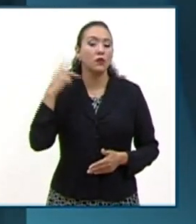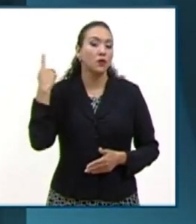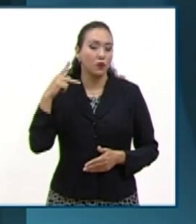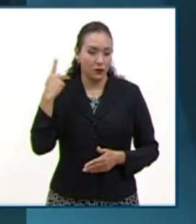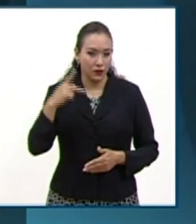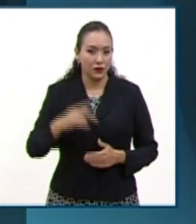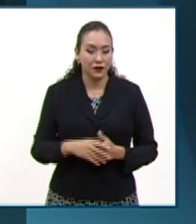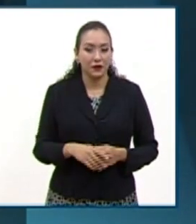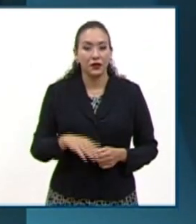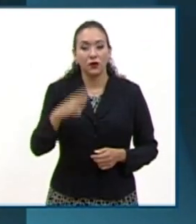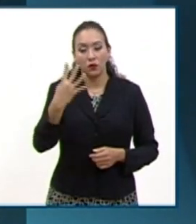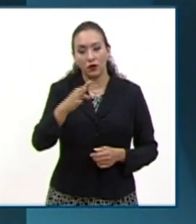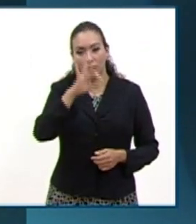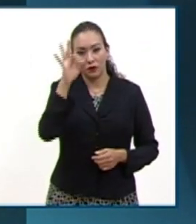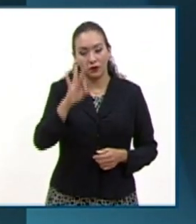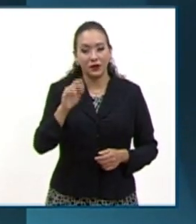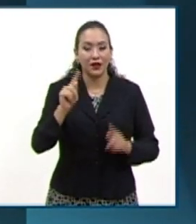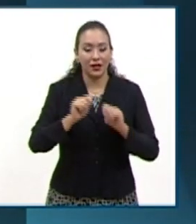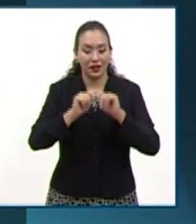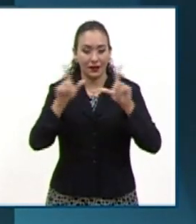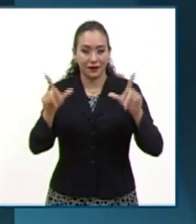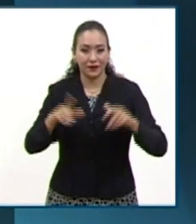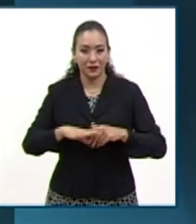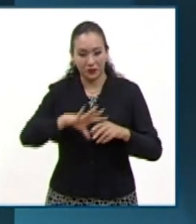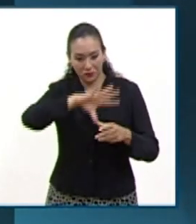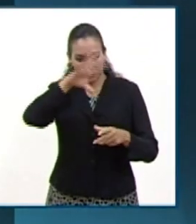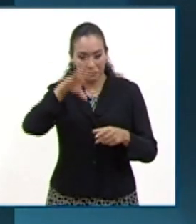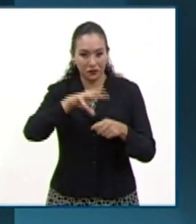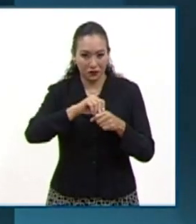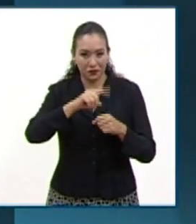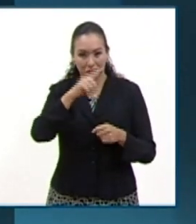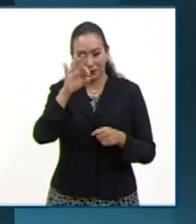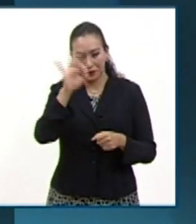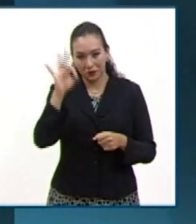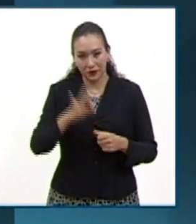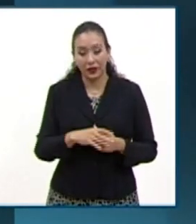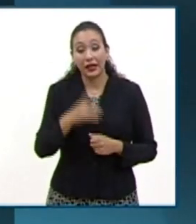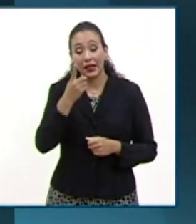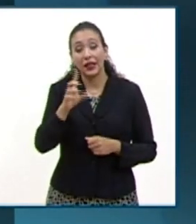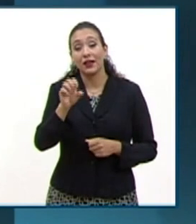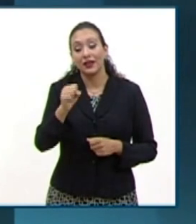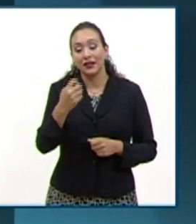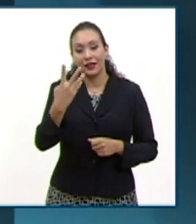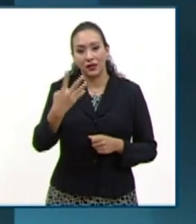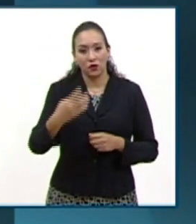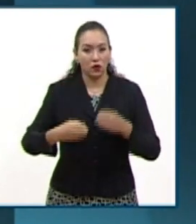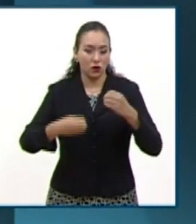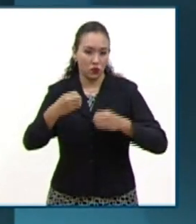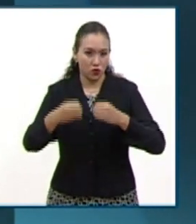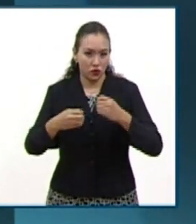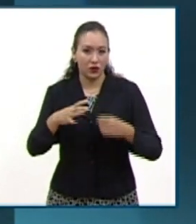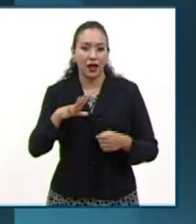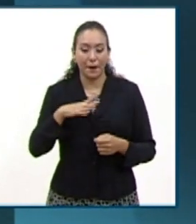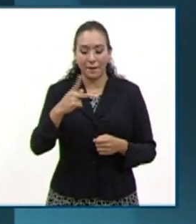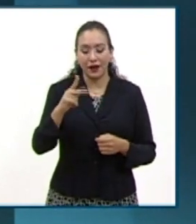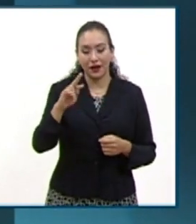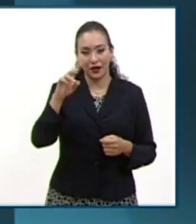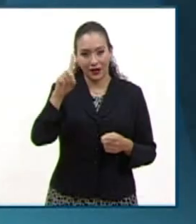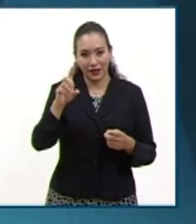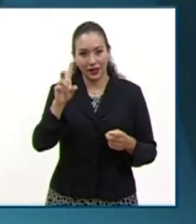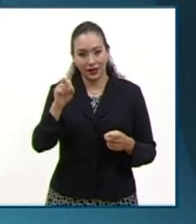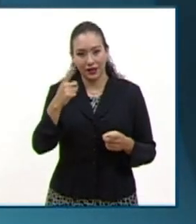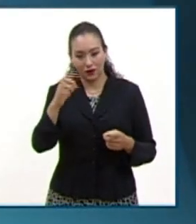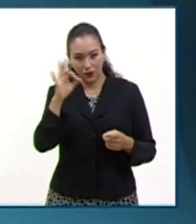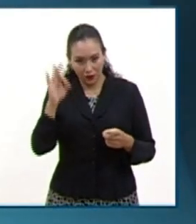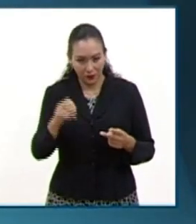y 4% a Tlaxcala. El PAN interpuso el 64% de los juicios, el PRD